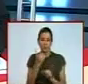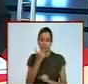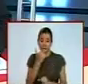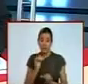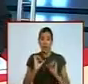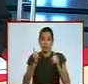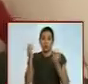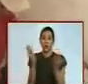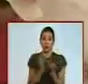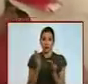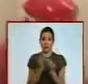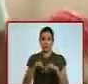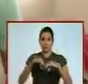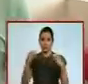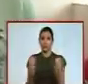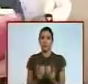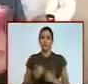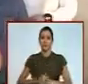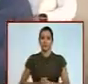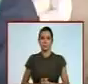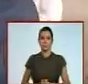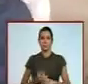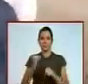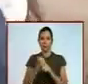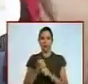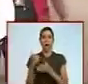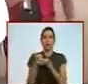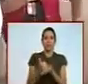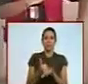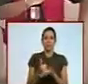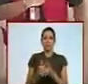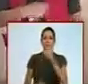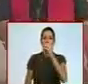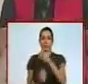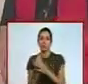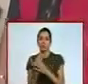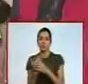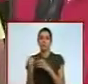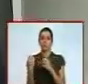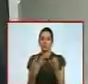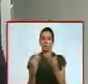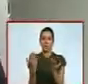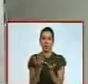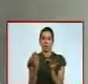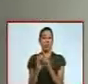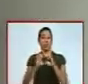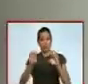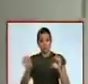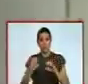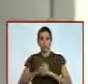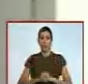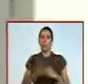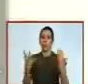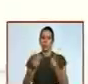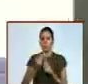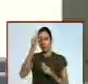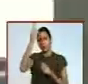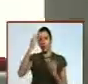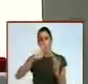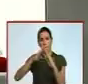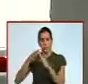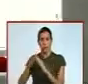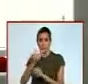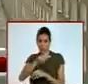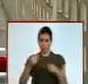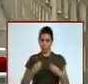2012-2013. El trabajo es tutelado por la Fundación de Edificaciones y Dotaciones Educativas junto con los consejos comunales.